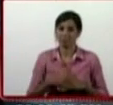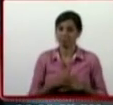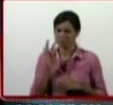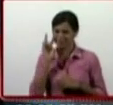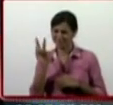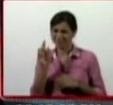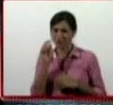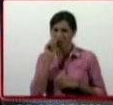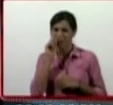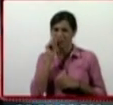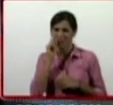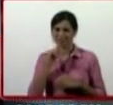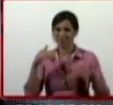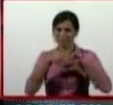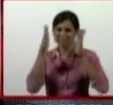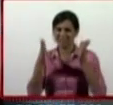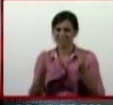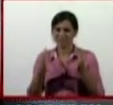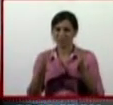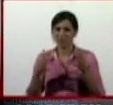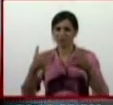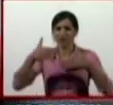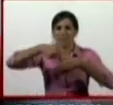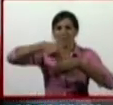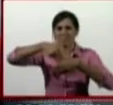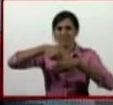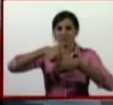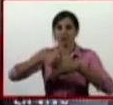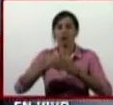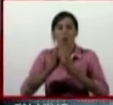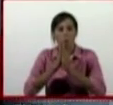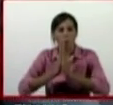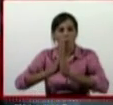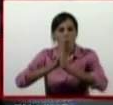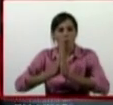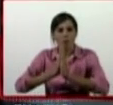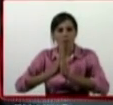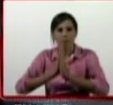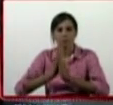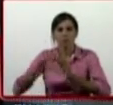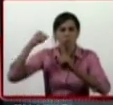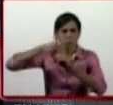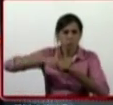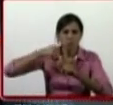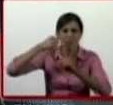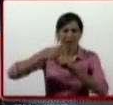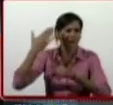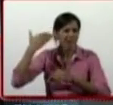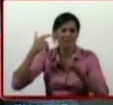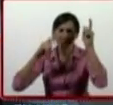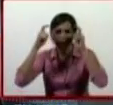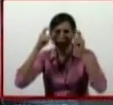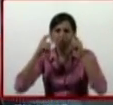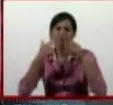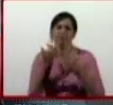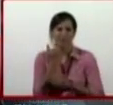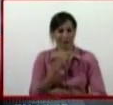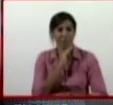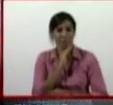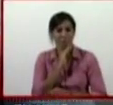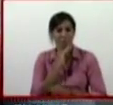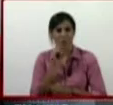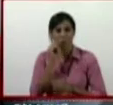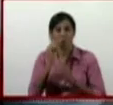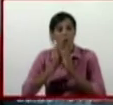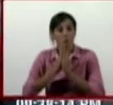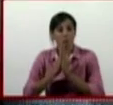camarada Rafael Ramírez rezando en todo este periodo de lucha por la vida del comandante y después. Él dice no